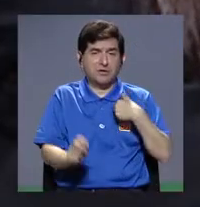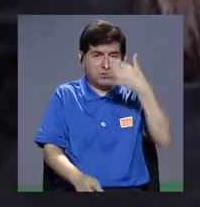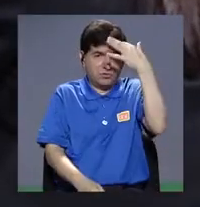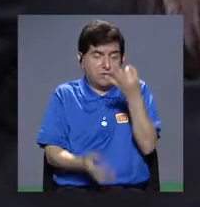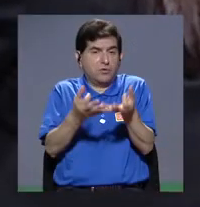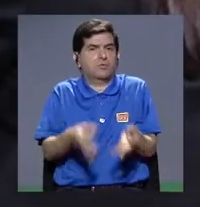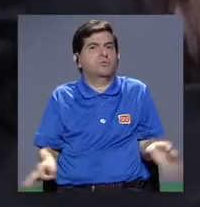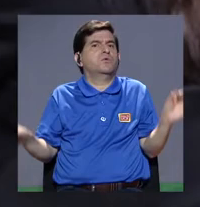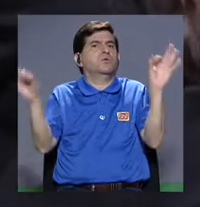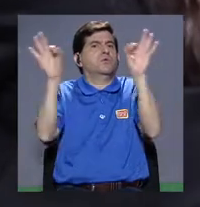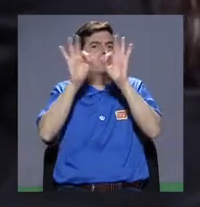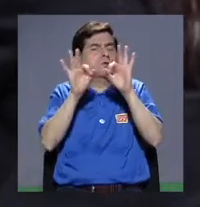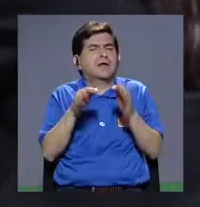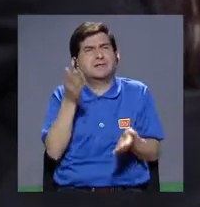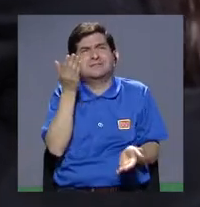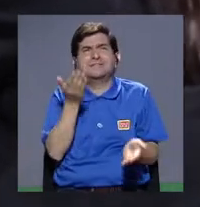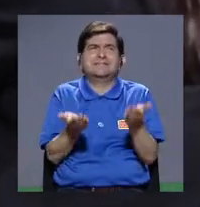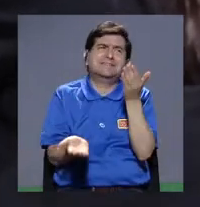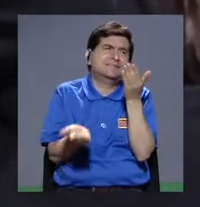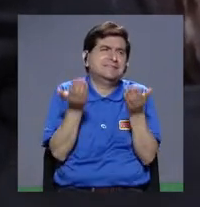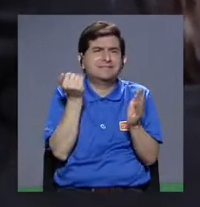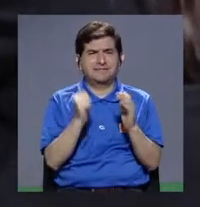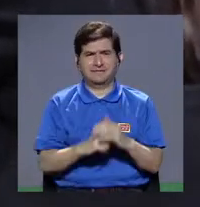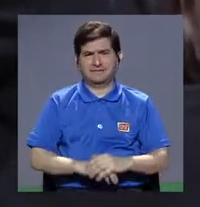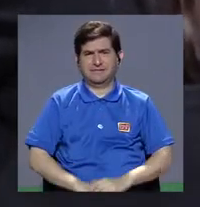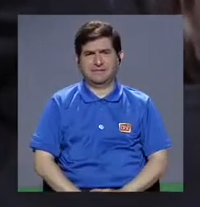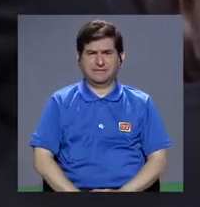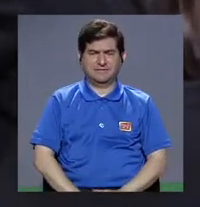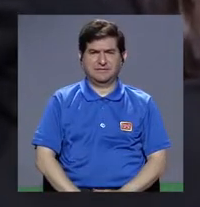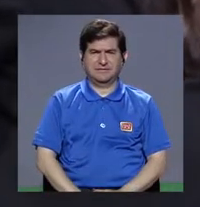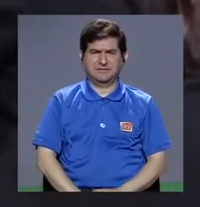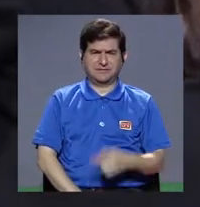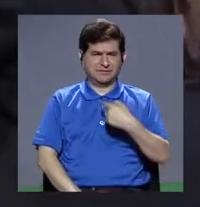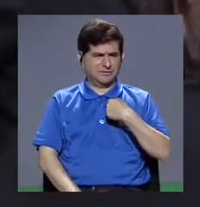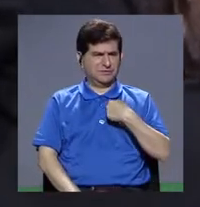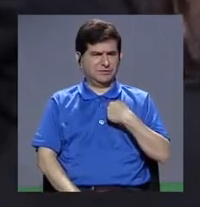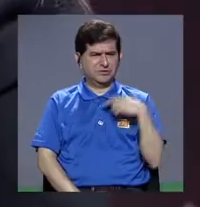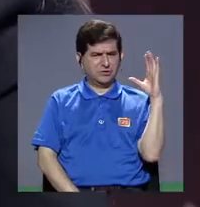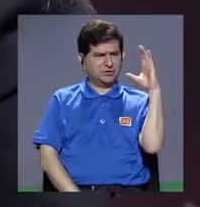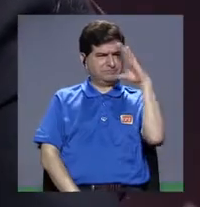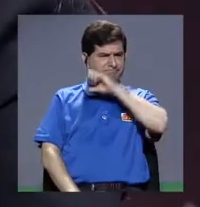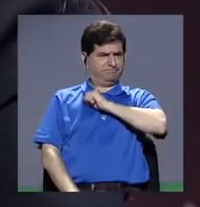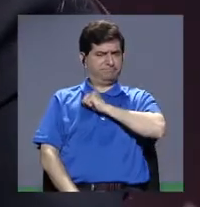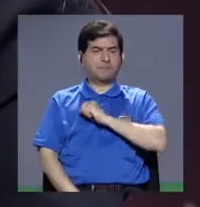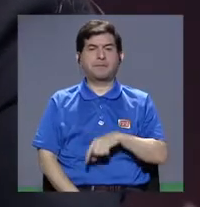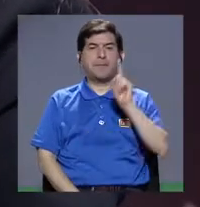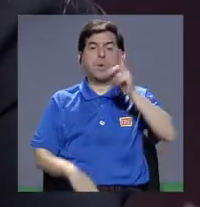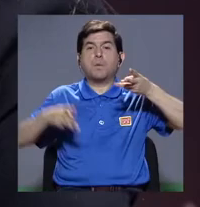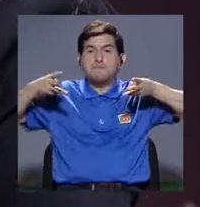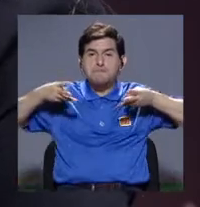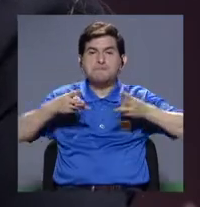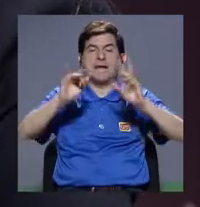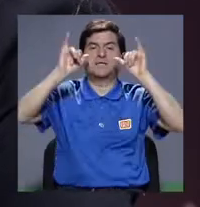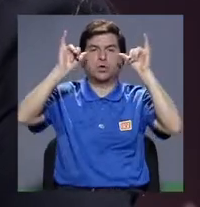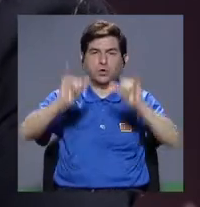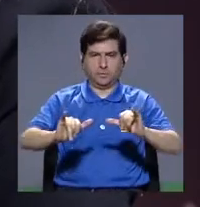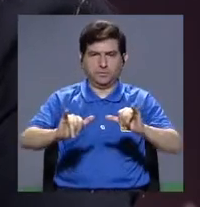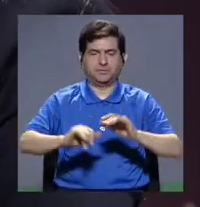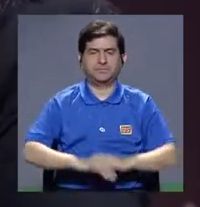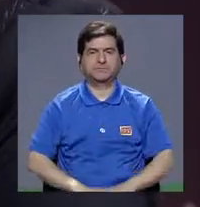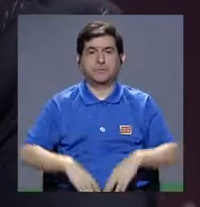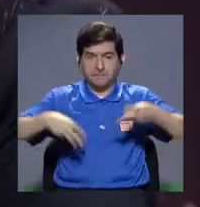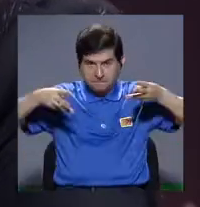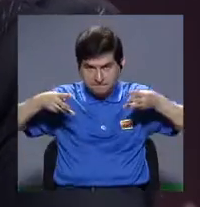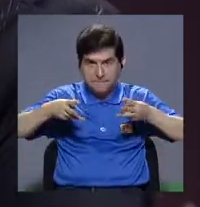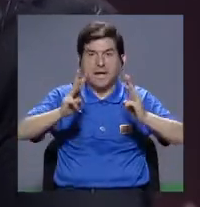importantes tal vez ahí el lo que yo puedo reconocer es un método que se mantiene verdad un